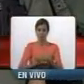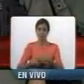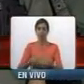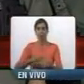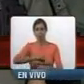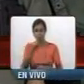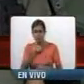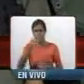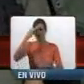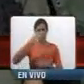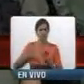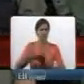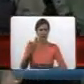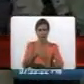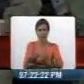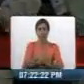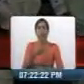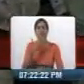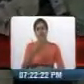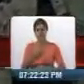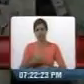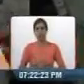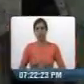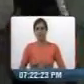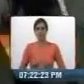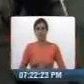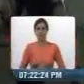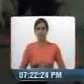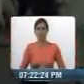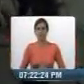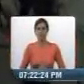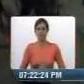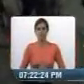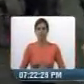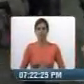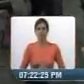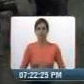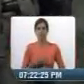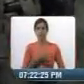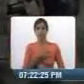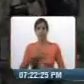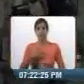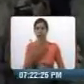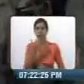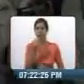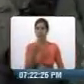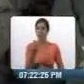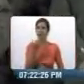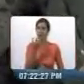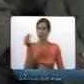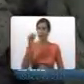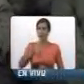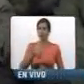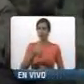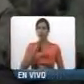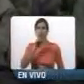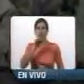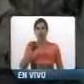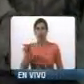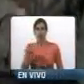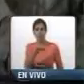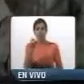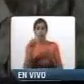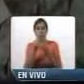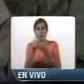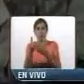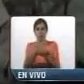manera inmediata. Gracias, mi mayor general. Yo quiero agregar, quiero hablarle también a mis compañeros que